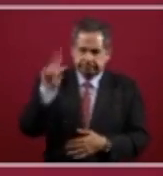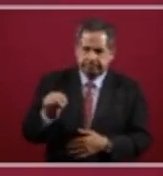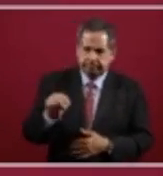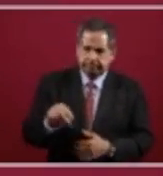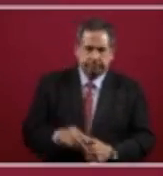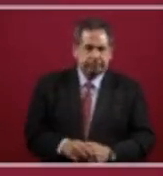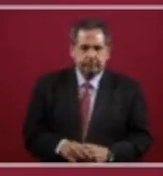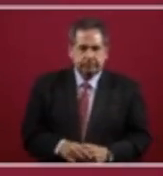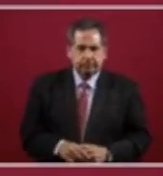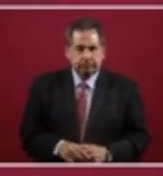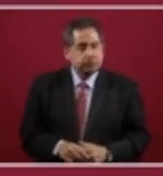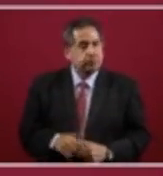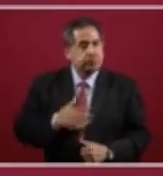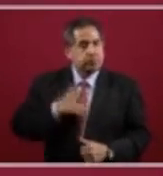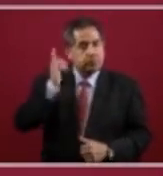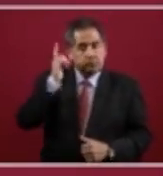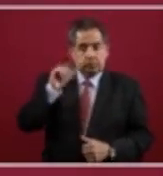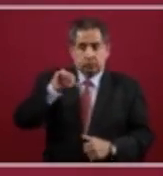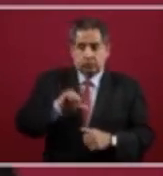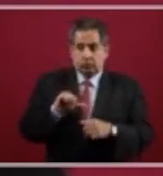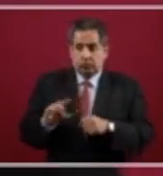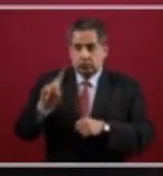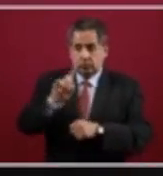Yo esperaría que el día de hoy